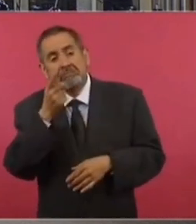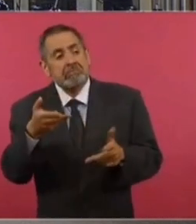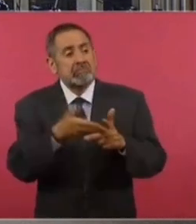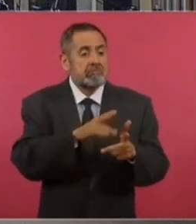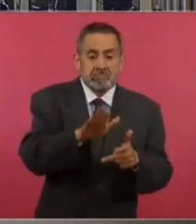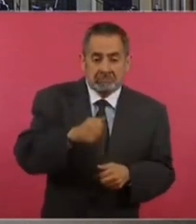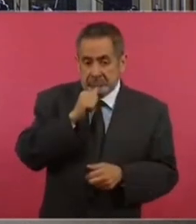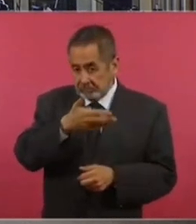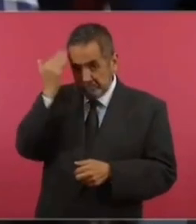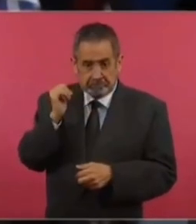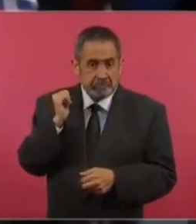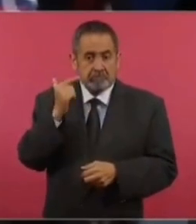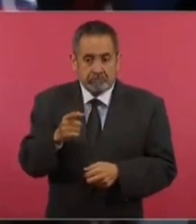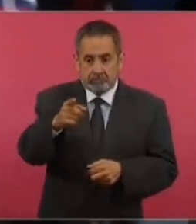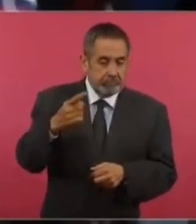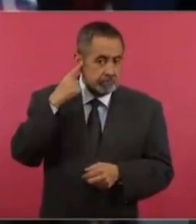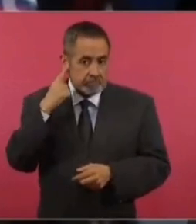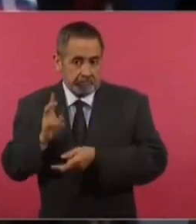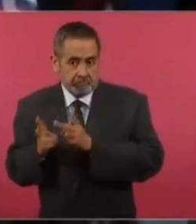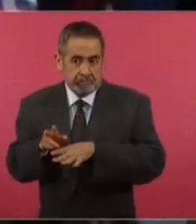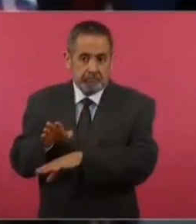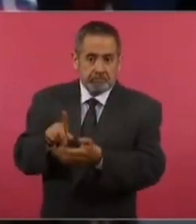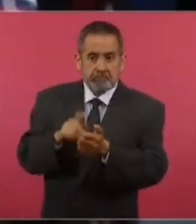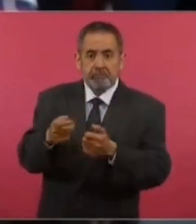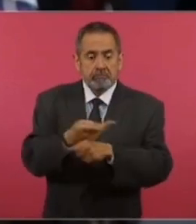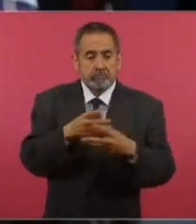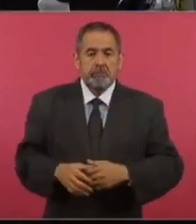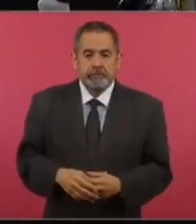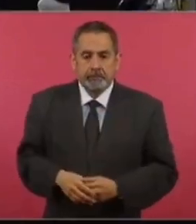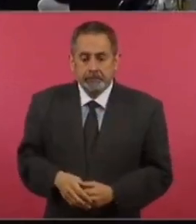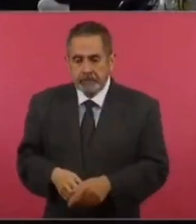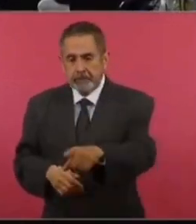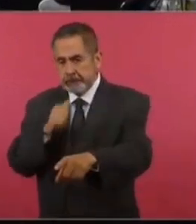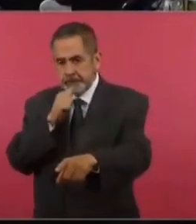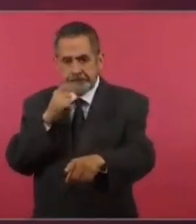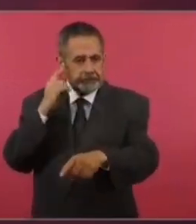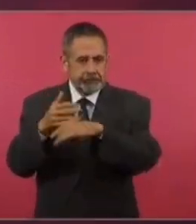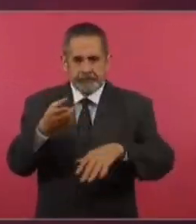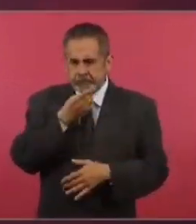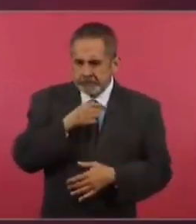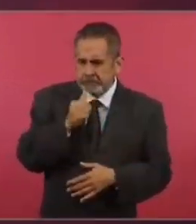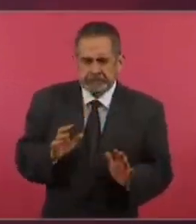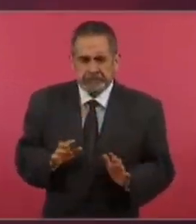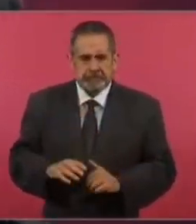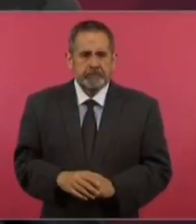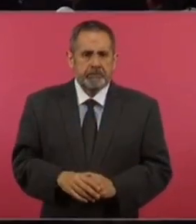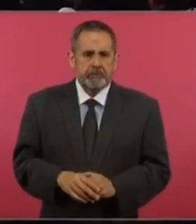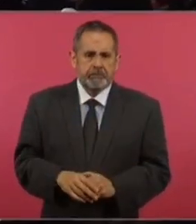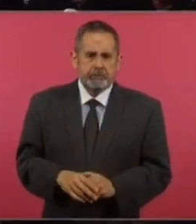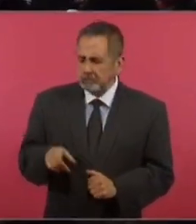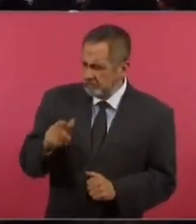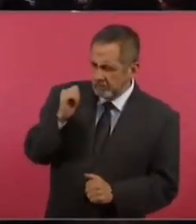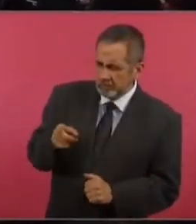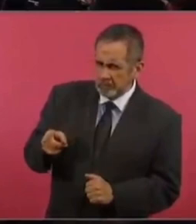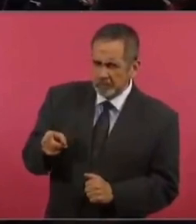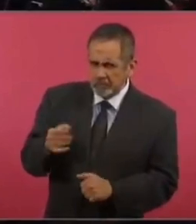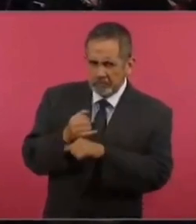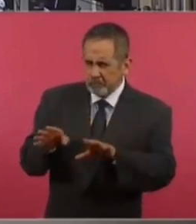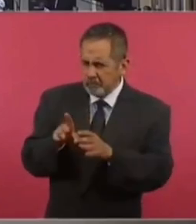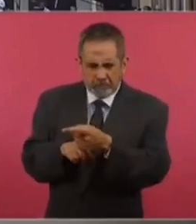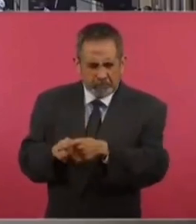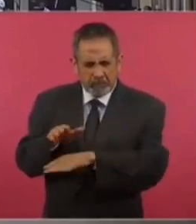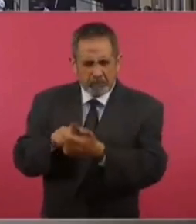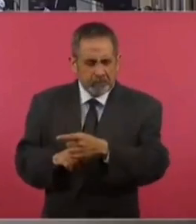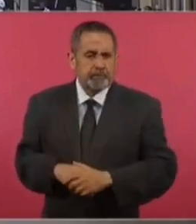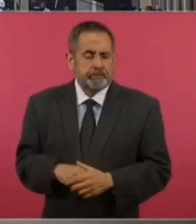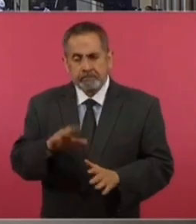habrían asesinado, no sé. Si usted en el Gabinete de Seguridad se dio algún dato sobre este caso. No tengo información. No sé si tenemos información de este